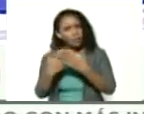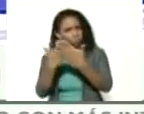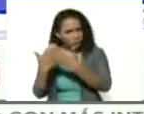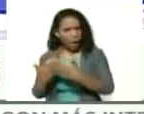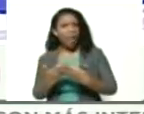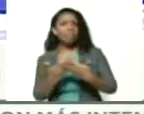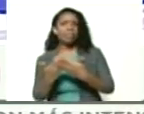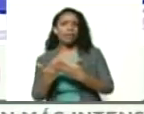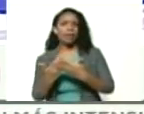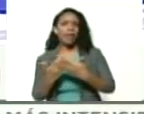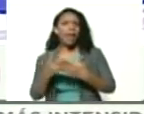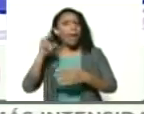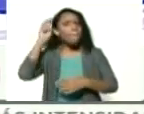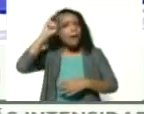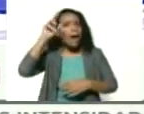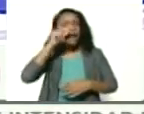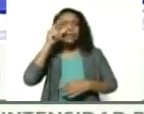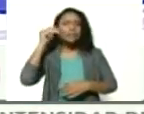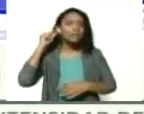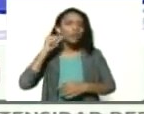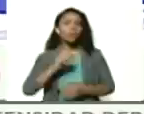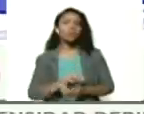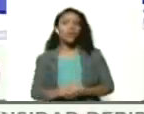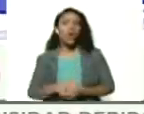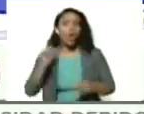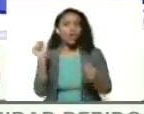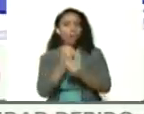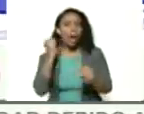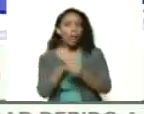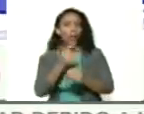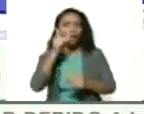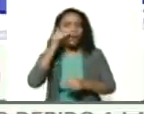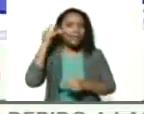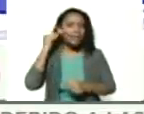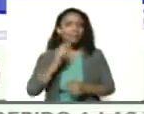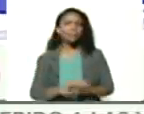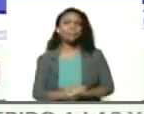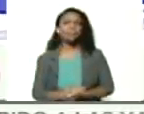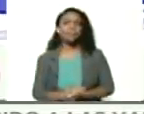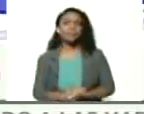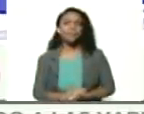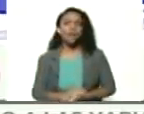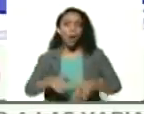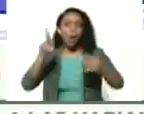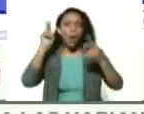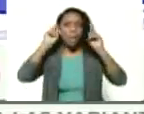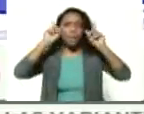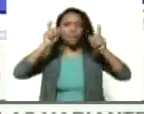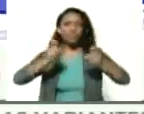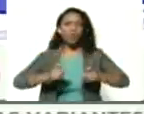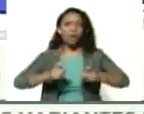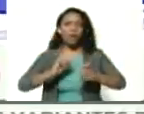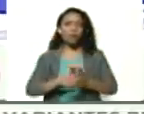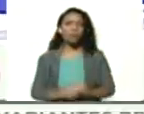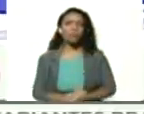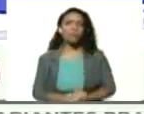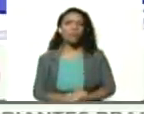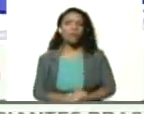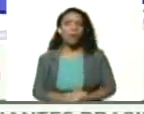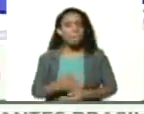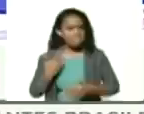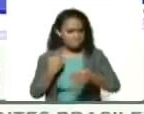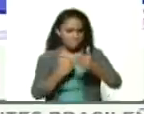estudiantes, las maestras, los maestros, los trabajadores, las trabajadoras, los profesionales.